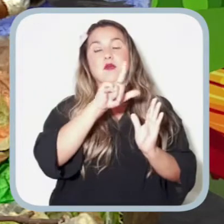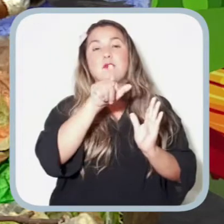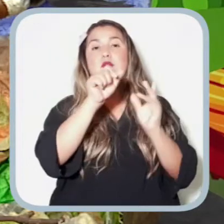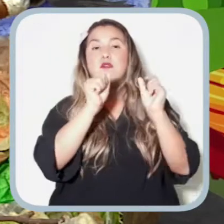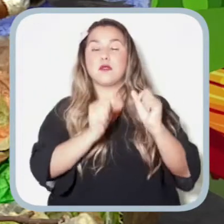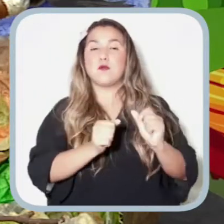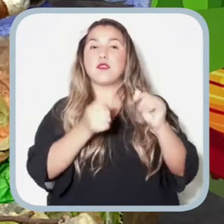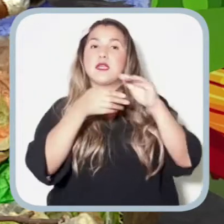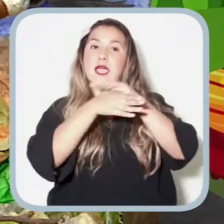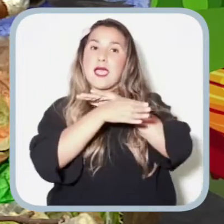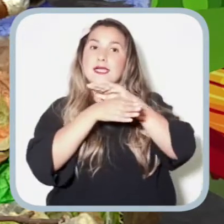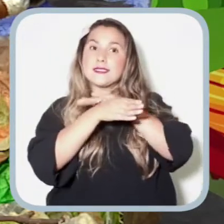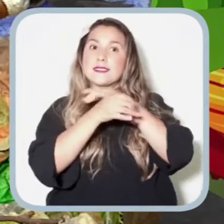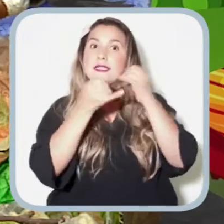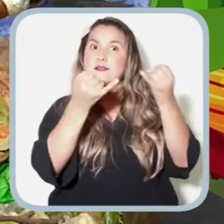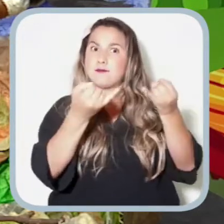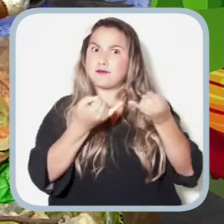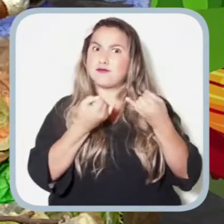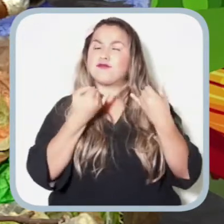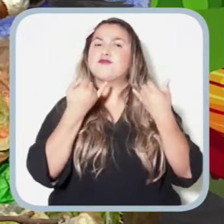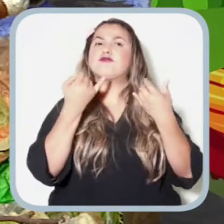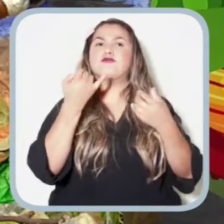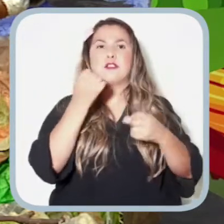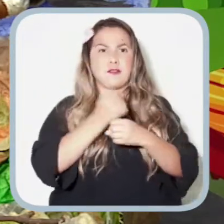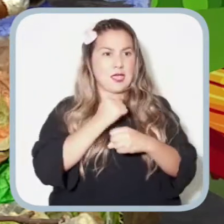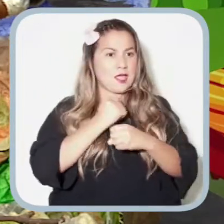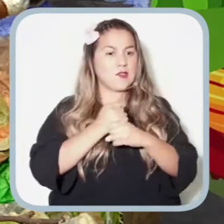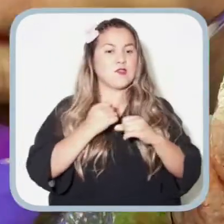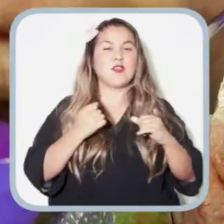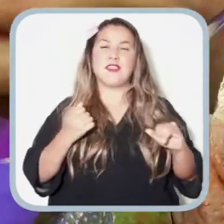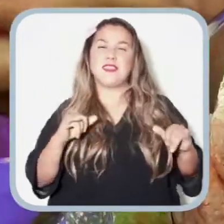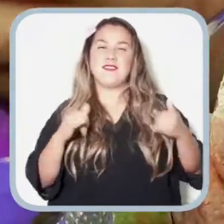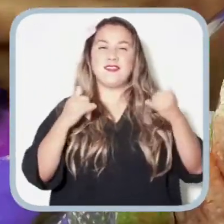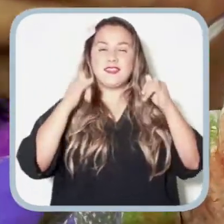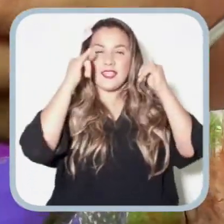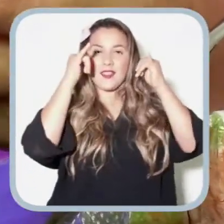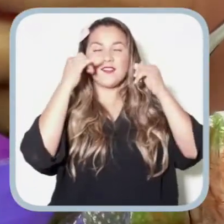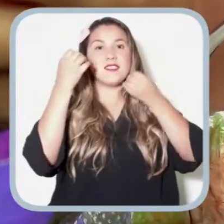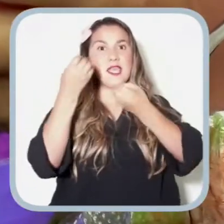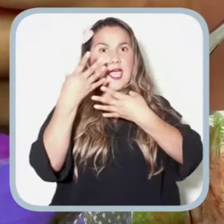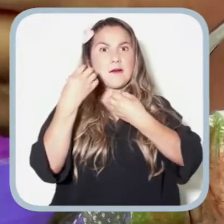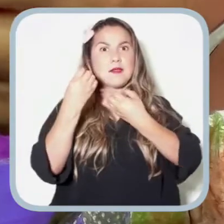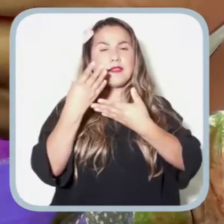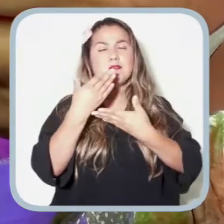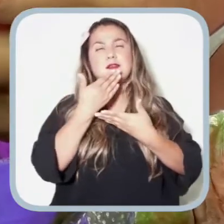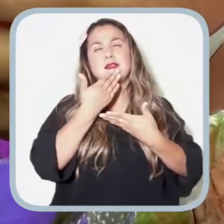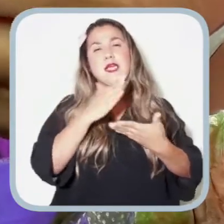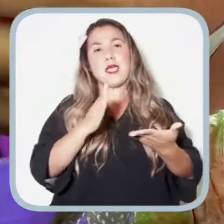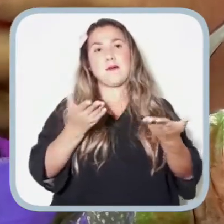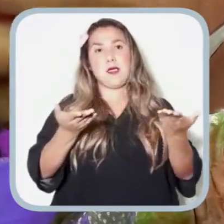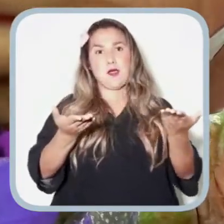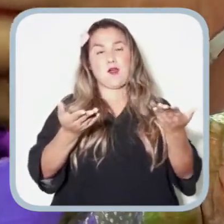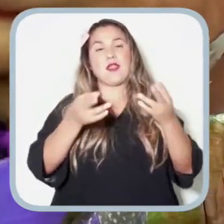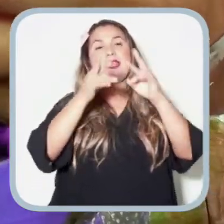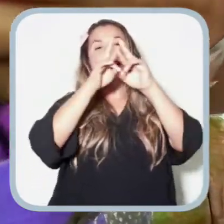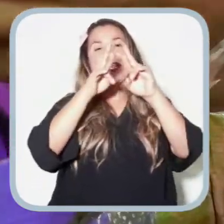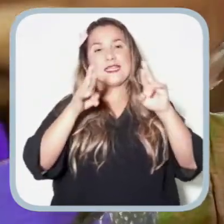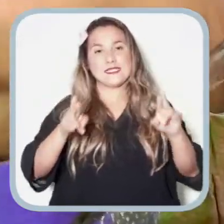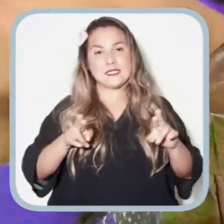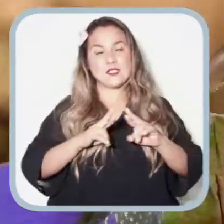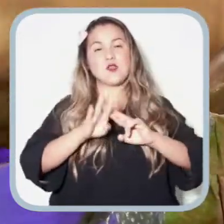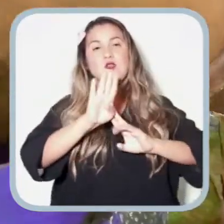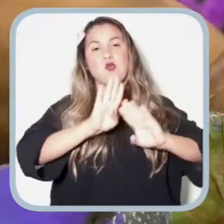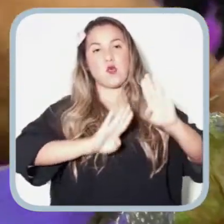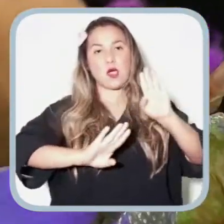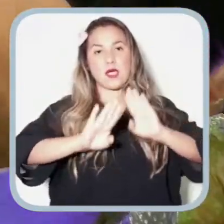ir trabajando divirtiéndose aprendiendo qué mejor y más encima reciclando cuidando el